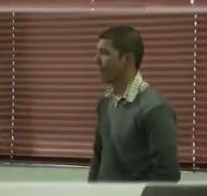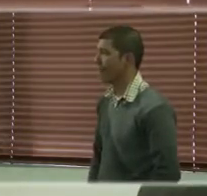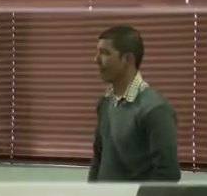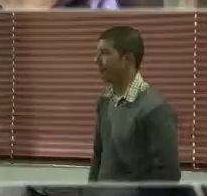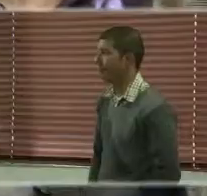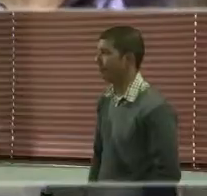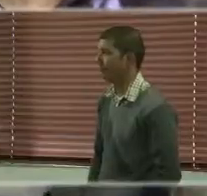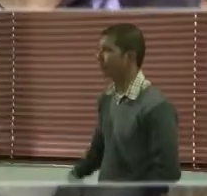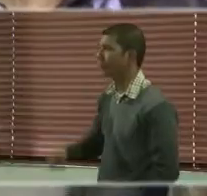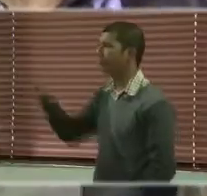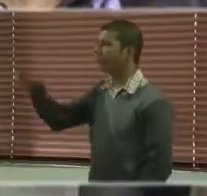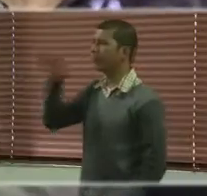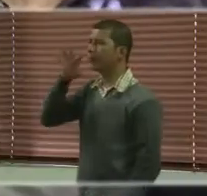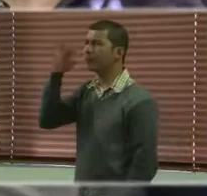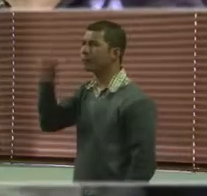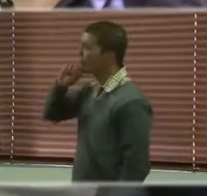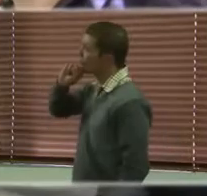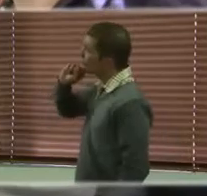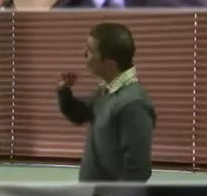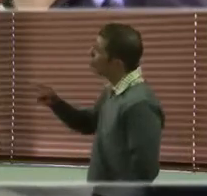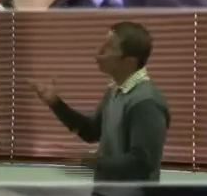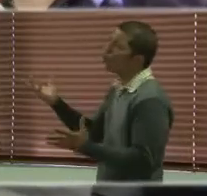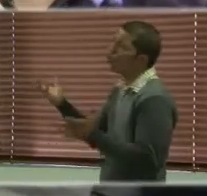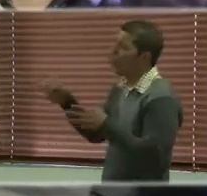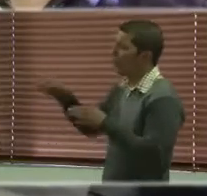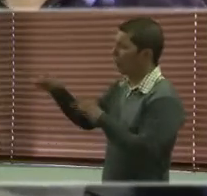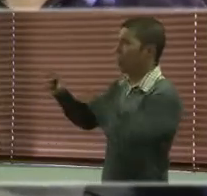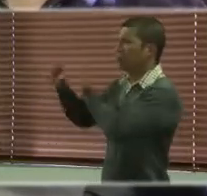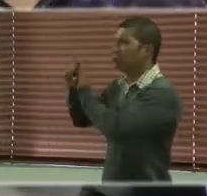En dónde podemos leer la jurisprudencia